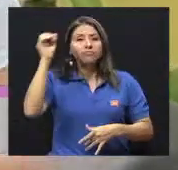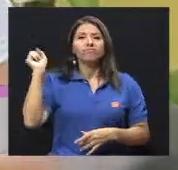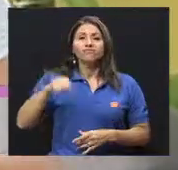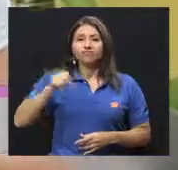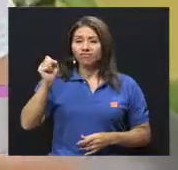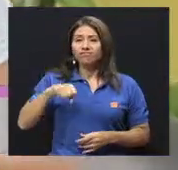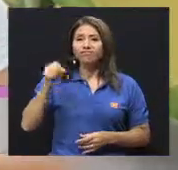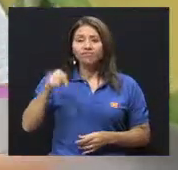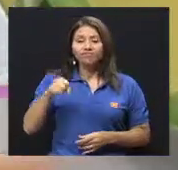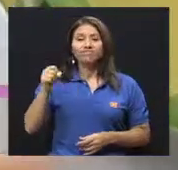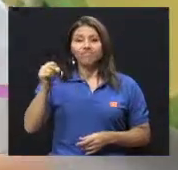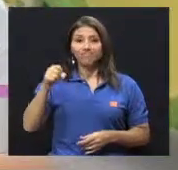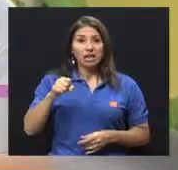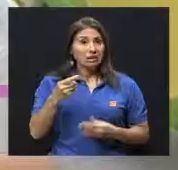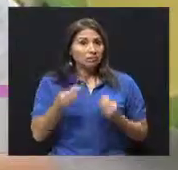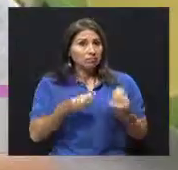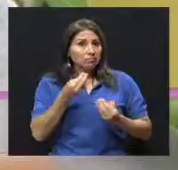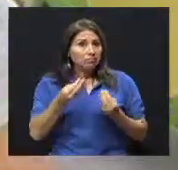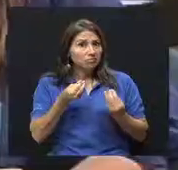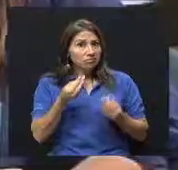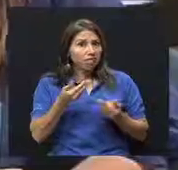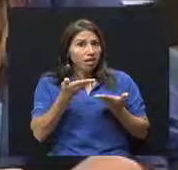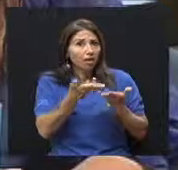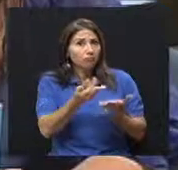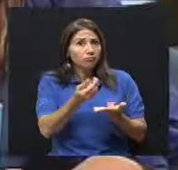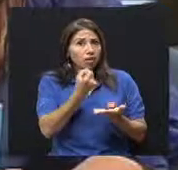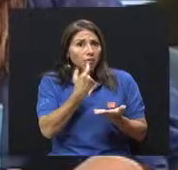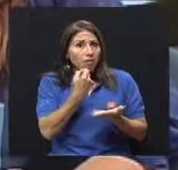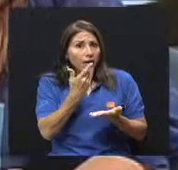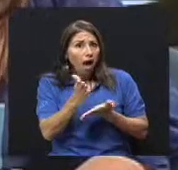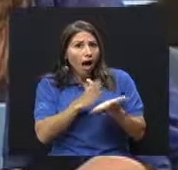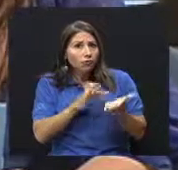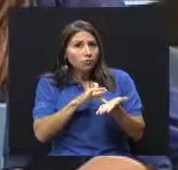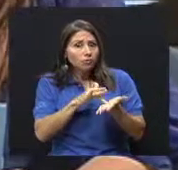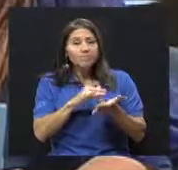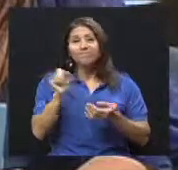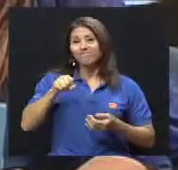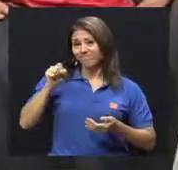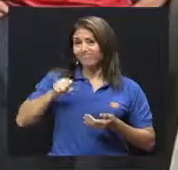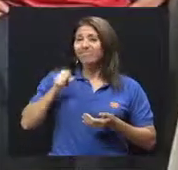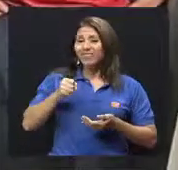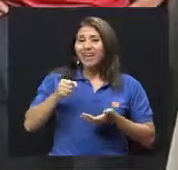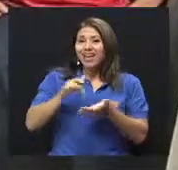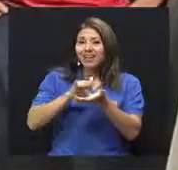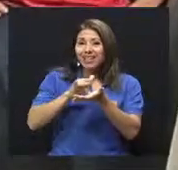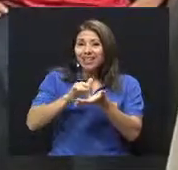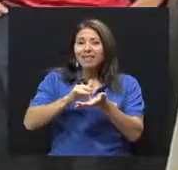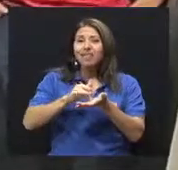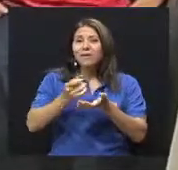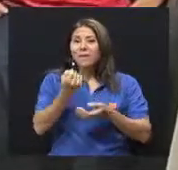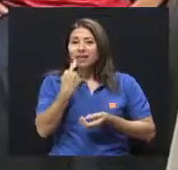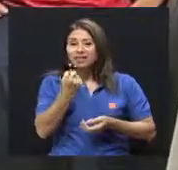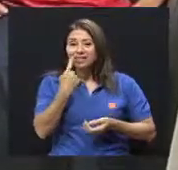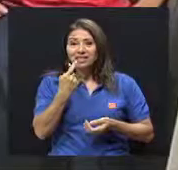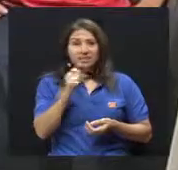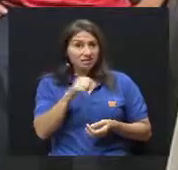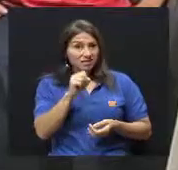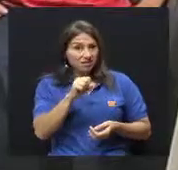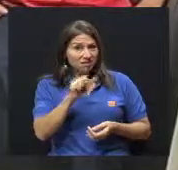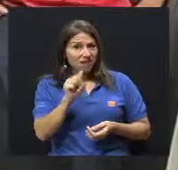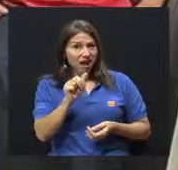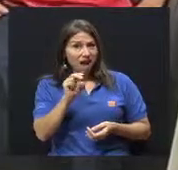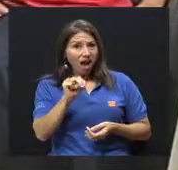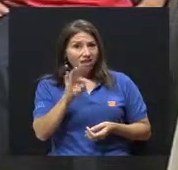¿Estuviste fregadilla? Sí. Sí. ¿Te mandaron, qué te mandaron? Pastillas y jarabes. Antibiótico y